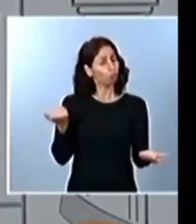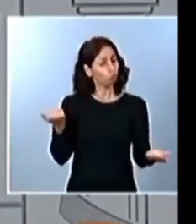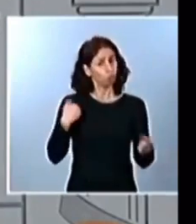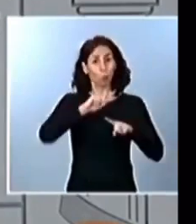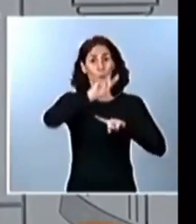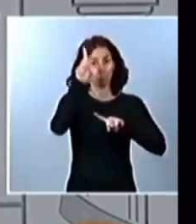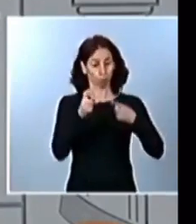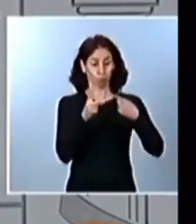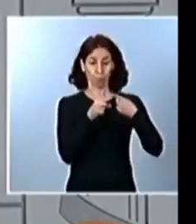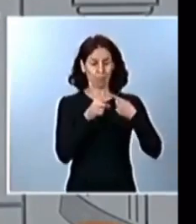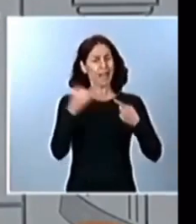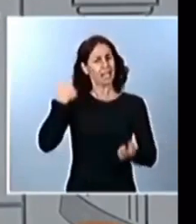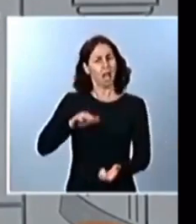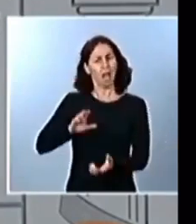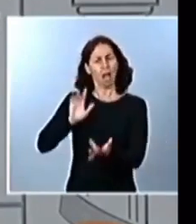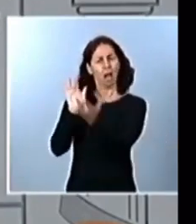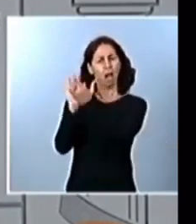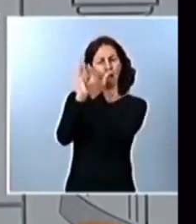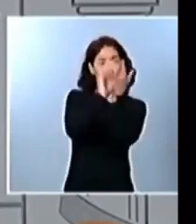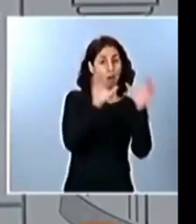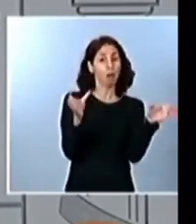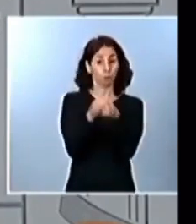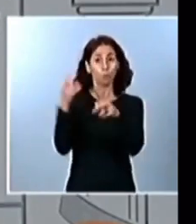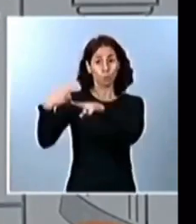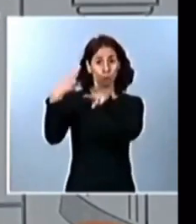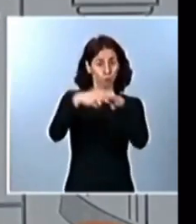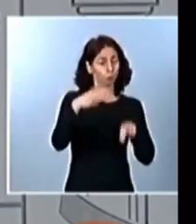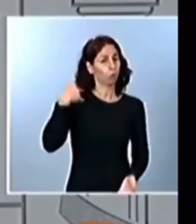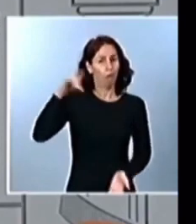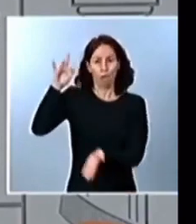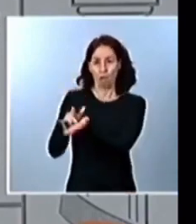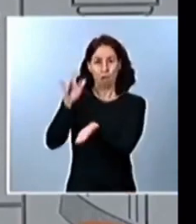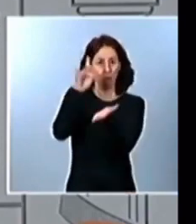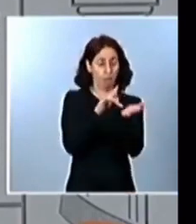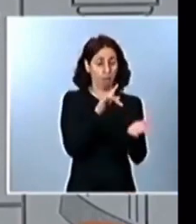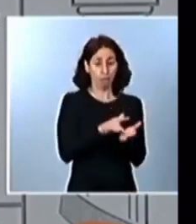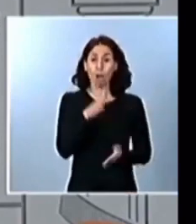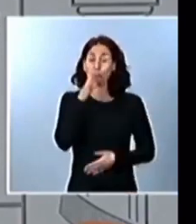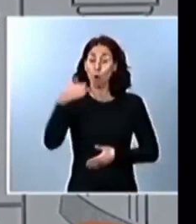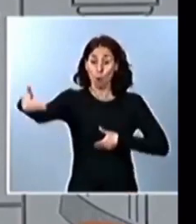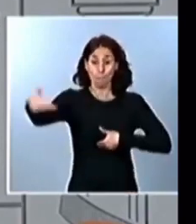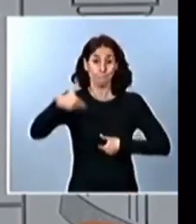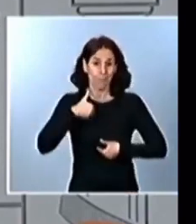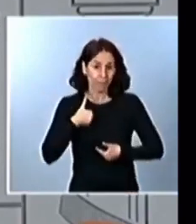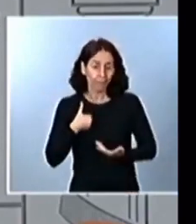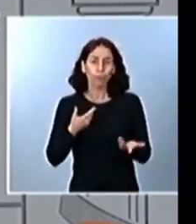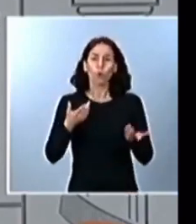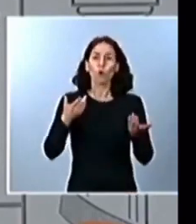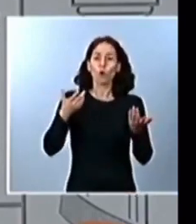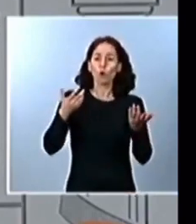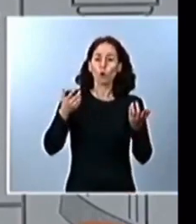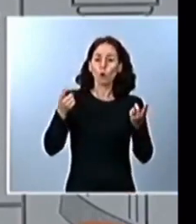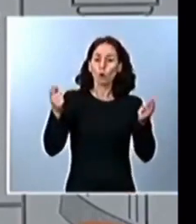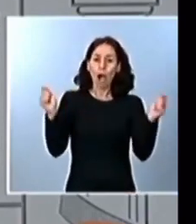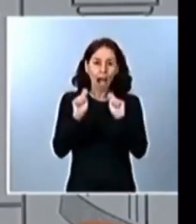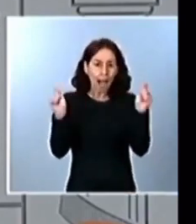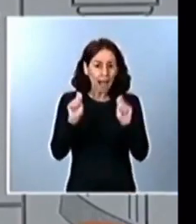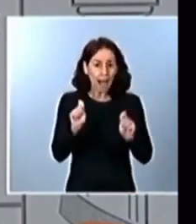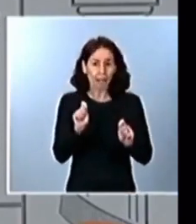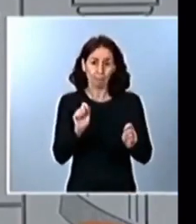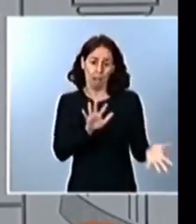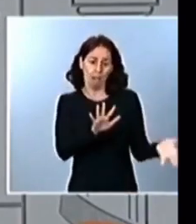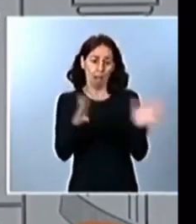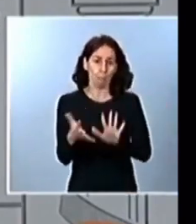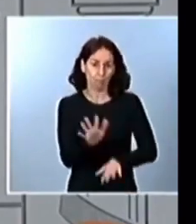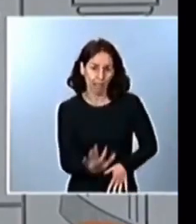que representan a algunos de los gobiernos autonómicos que nos han solicitado la declaración del estado de alarma en todo el territorio nacional. Por tanto,